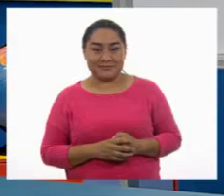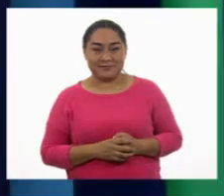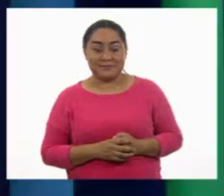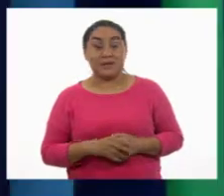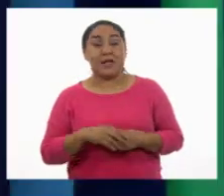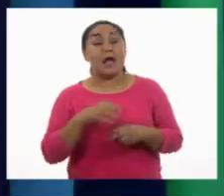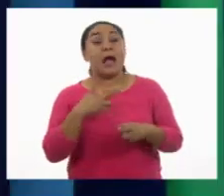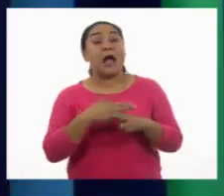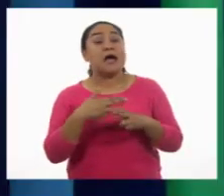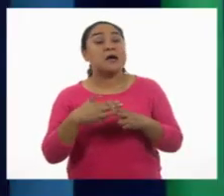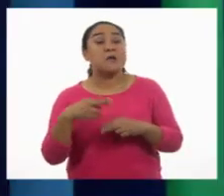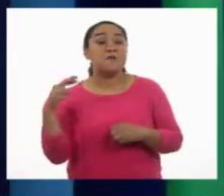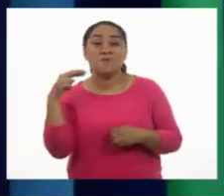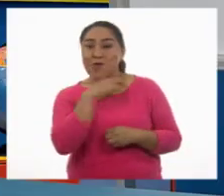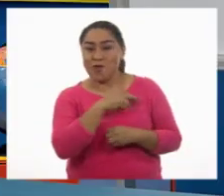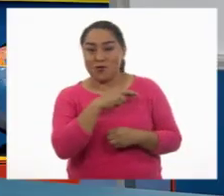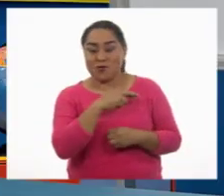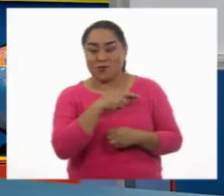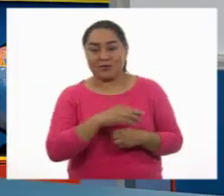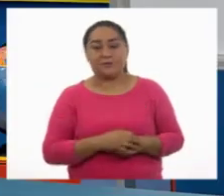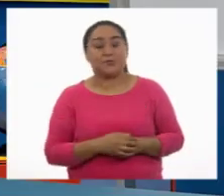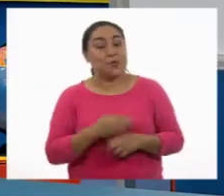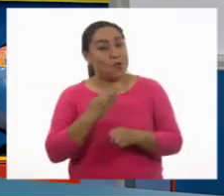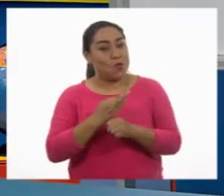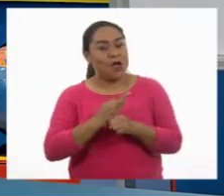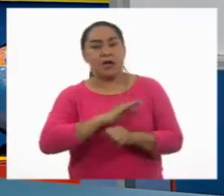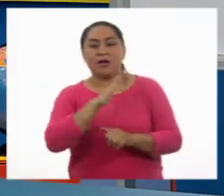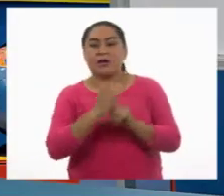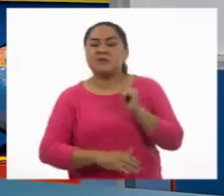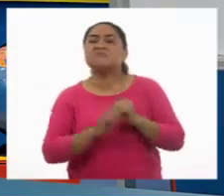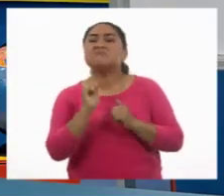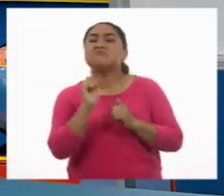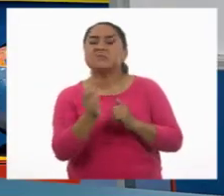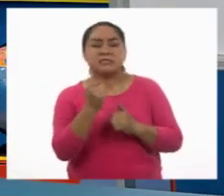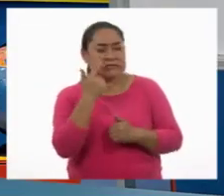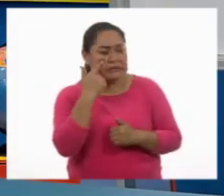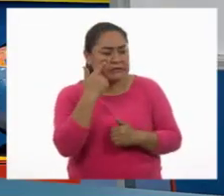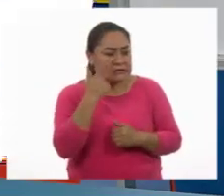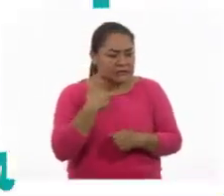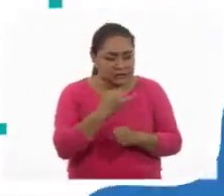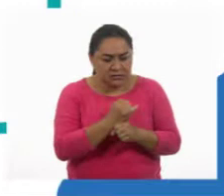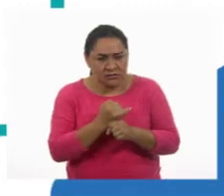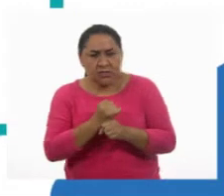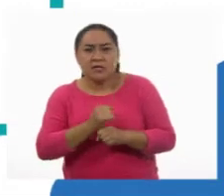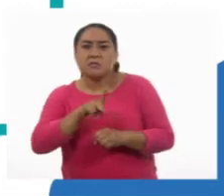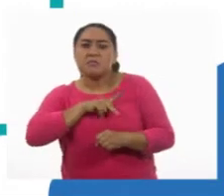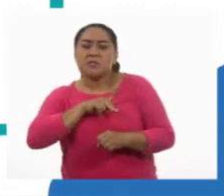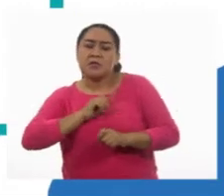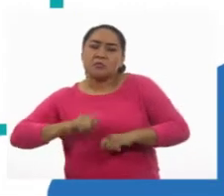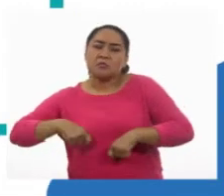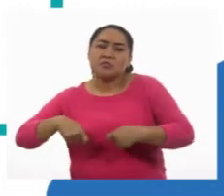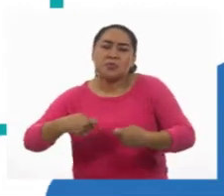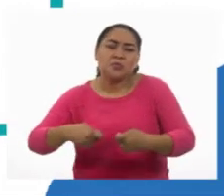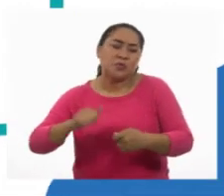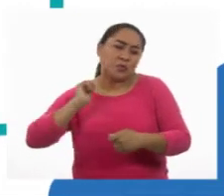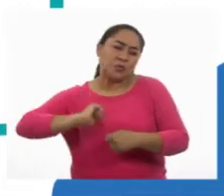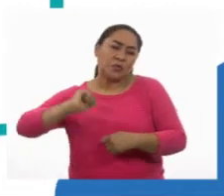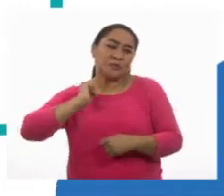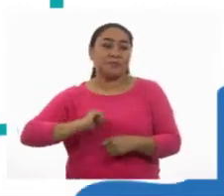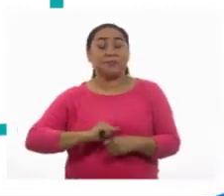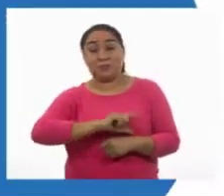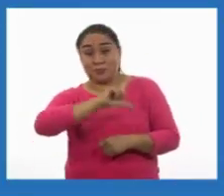Hasta pronto. Taniman. Hemos terminado con En busca de mis raíces. A continuación,